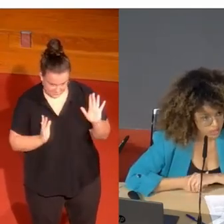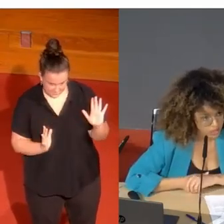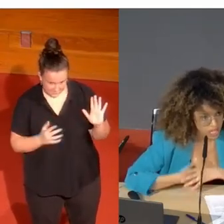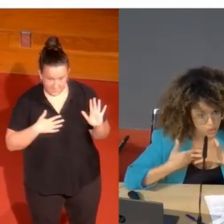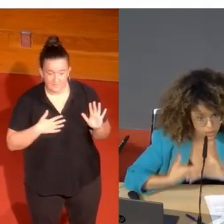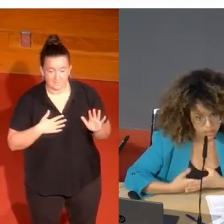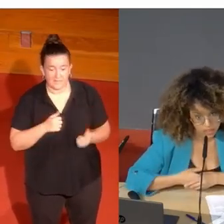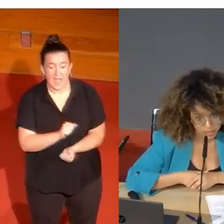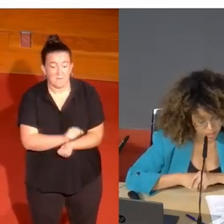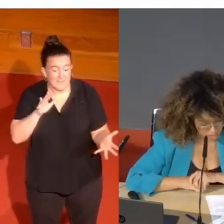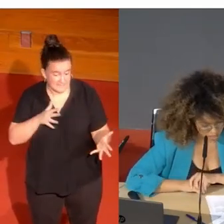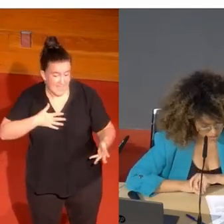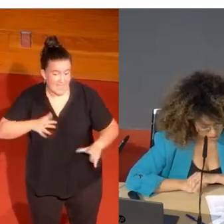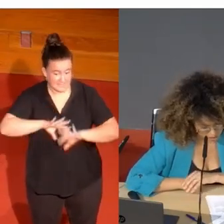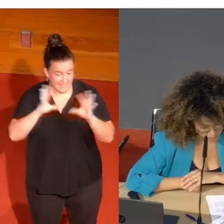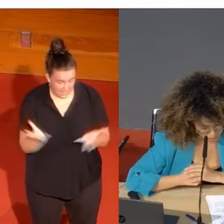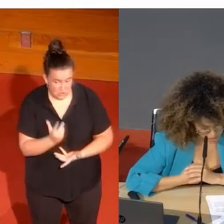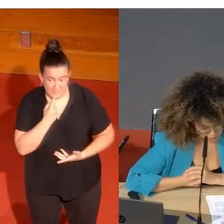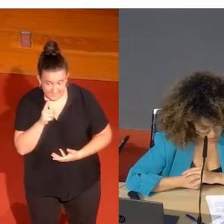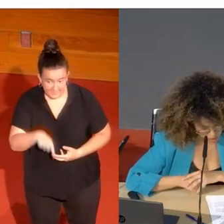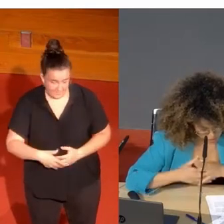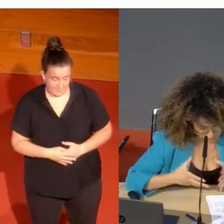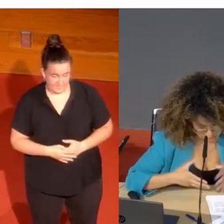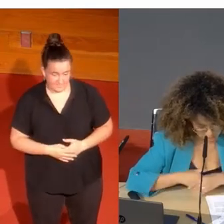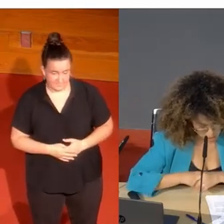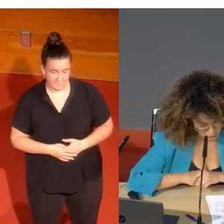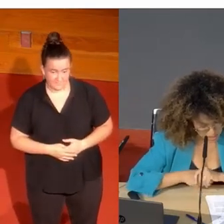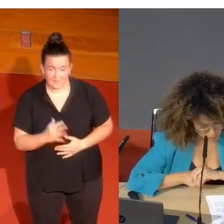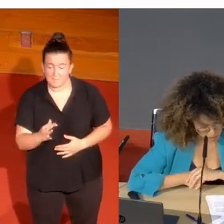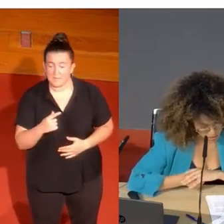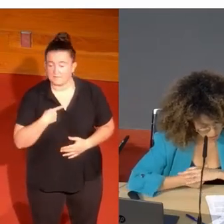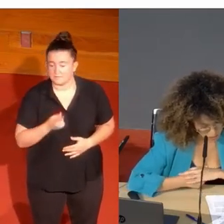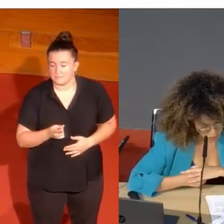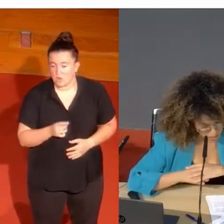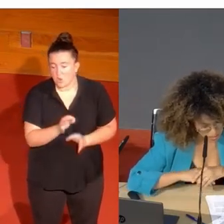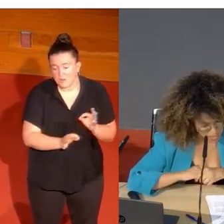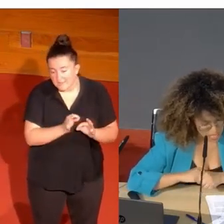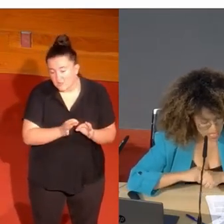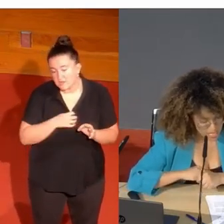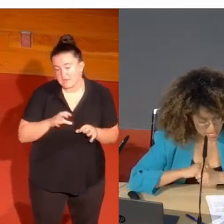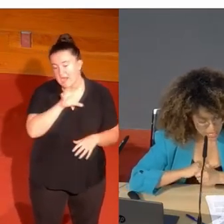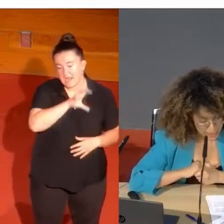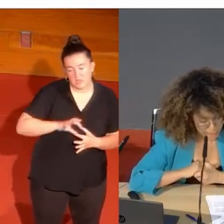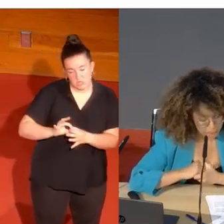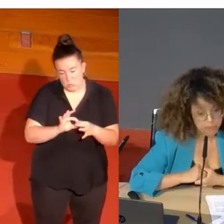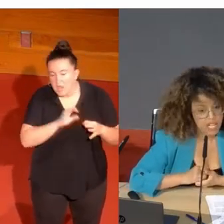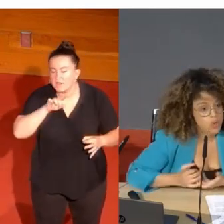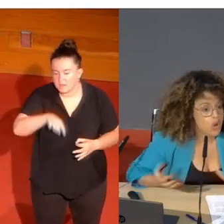amnistía internacional y lo dice también eh las propias las propias organismos de Naciones Unidas